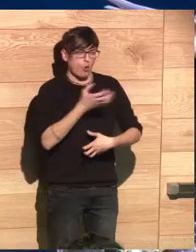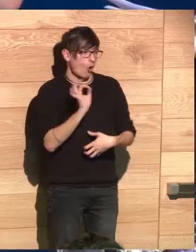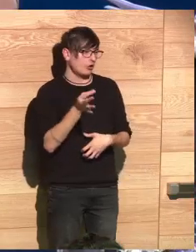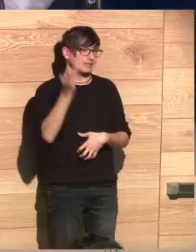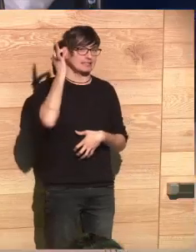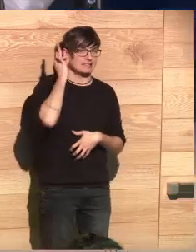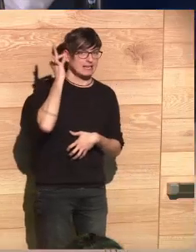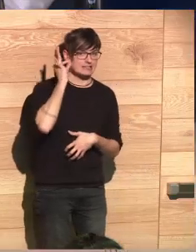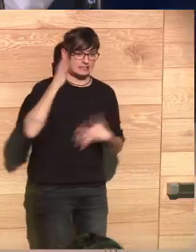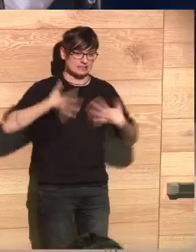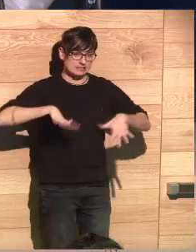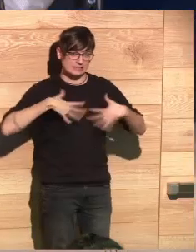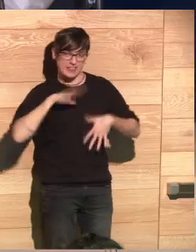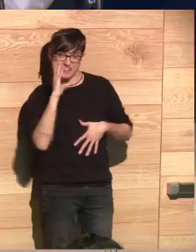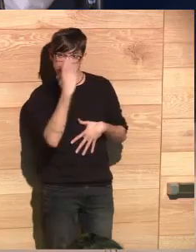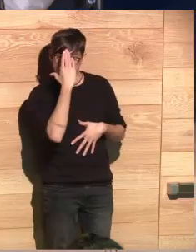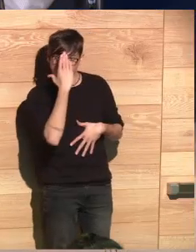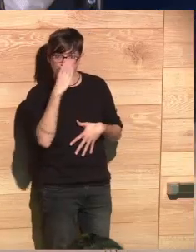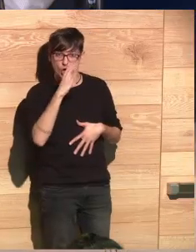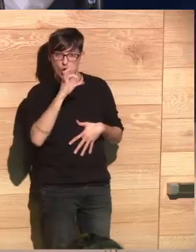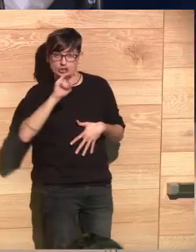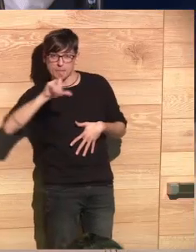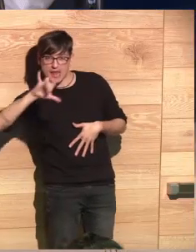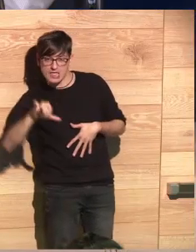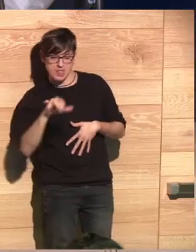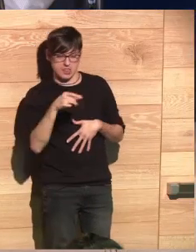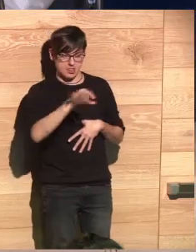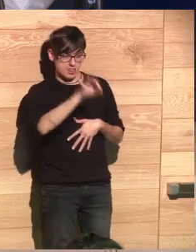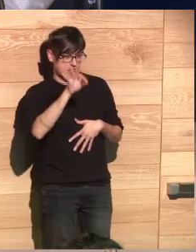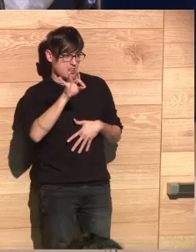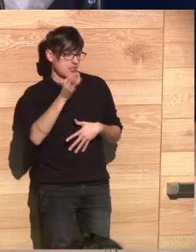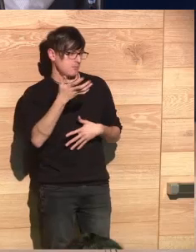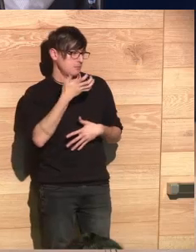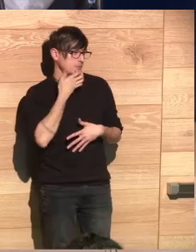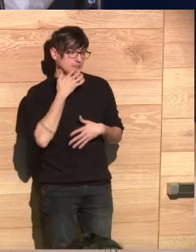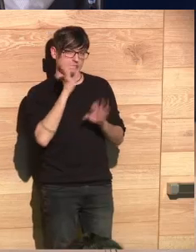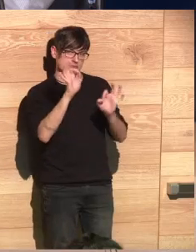chicas que hacen cosplay, pues de repente eligen, ¿no? Como ese tipo de